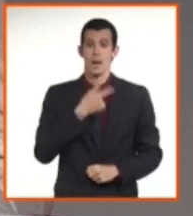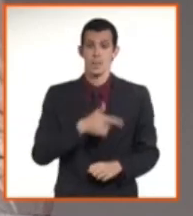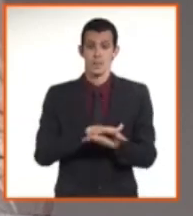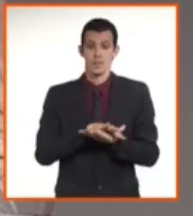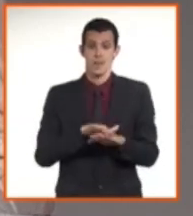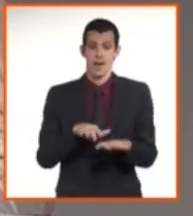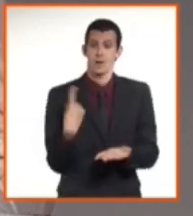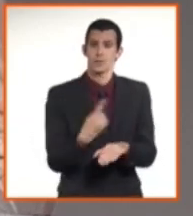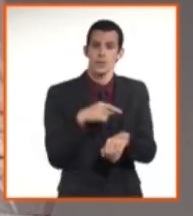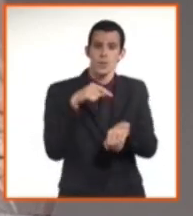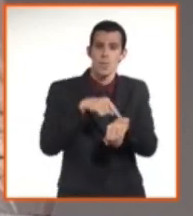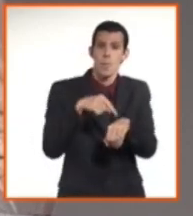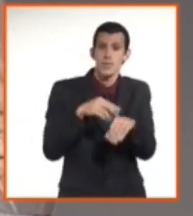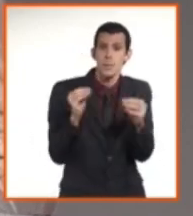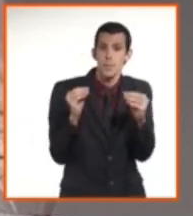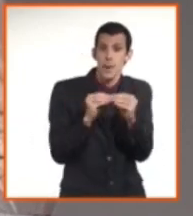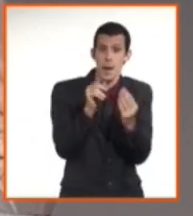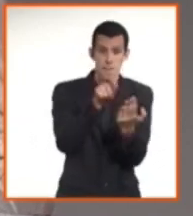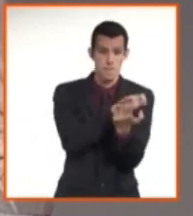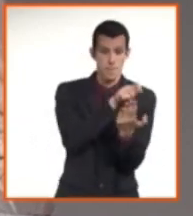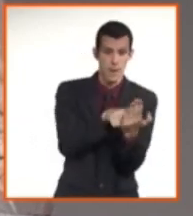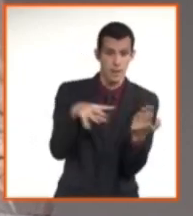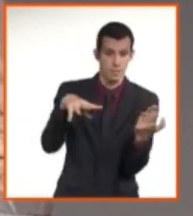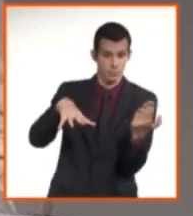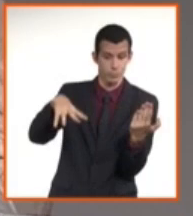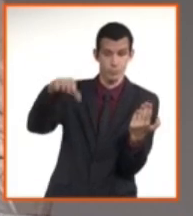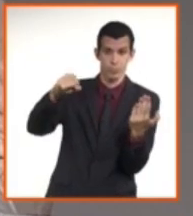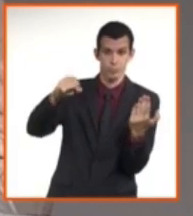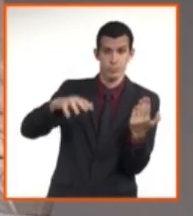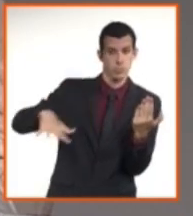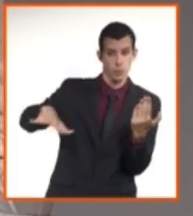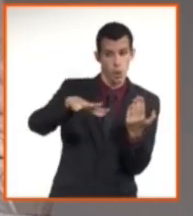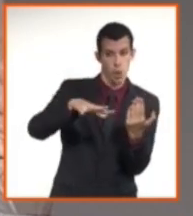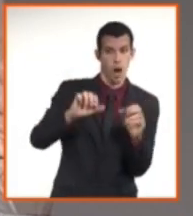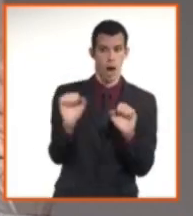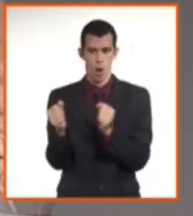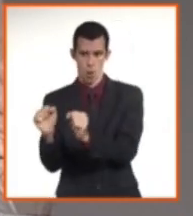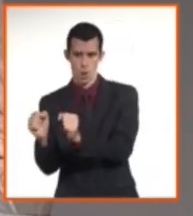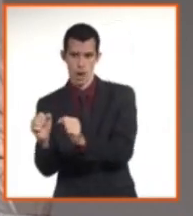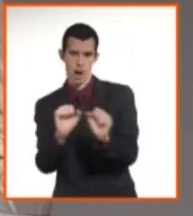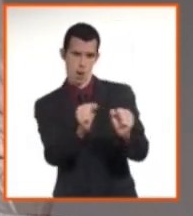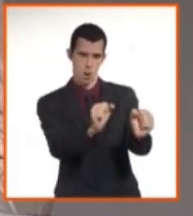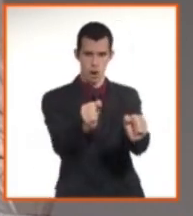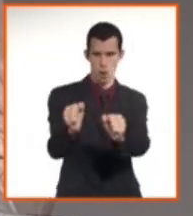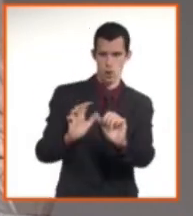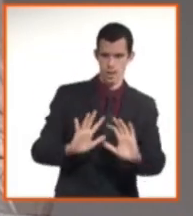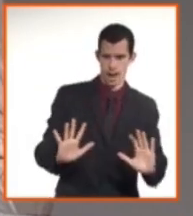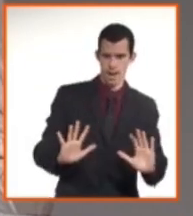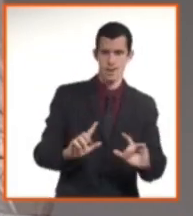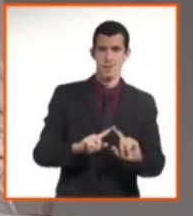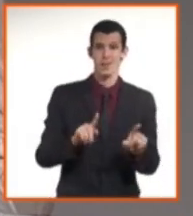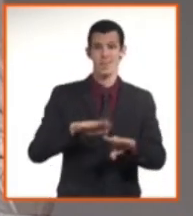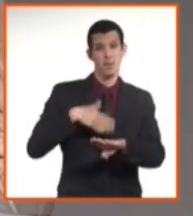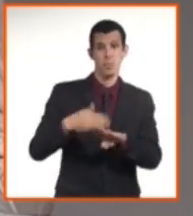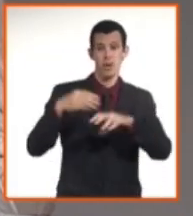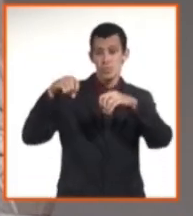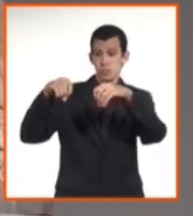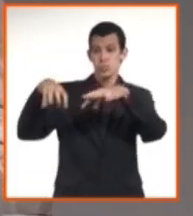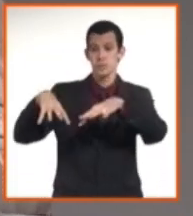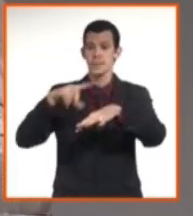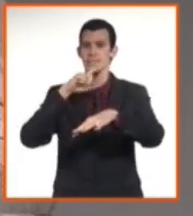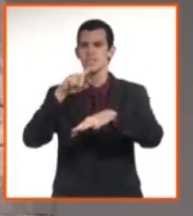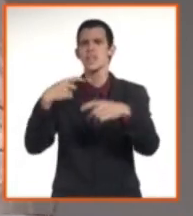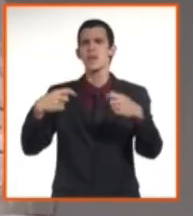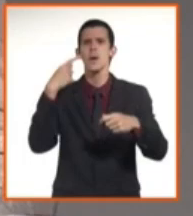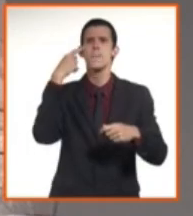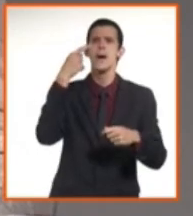una coincidencia en las cargas. Eso lo hemos explicado en otras ocasiones también. Esa coincidencia en las cargas, los circuitos se proyectan para que tengan